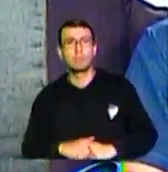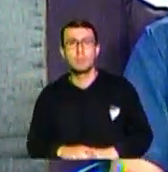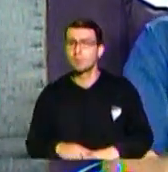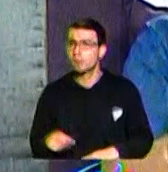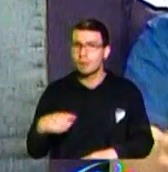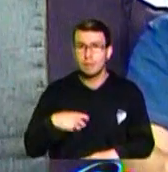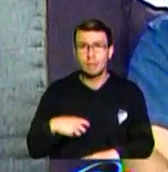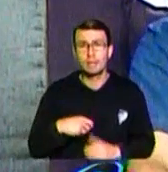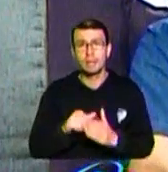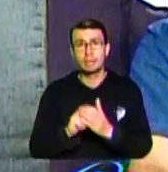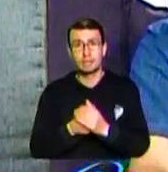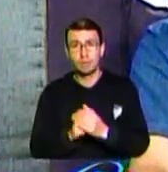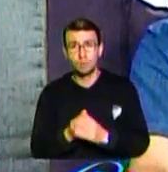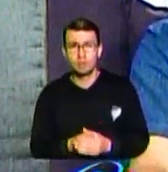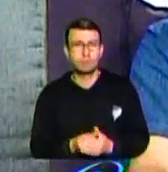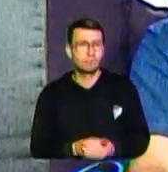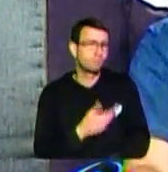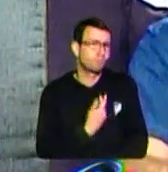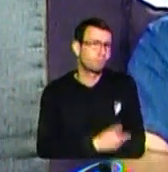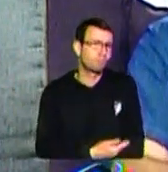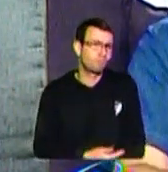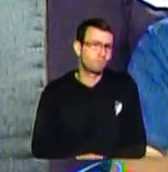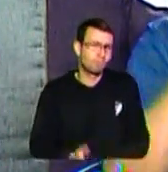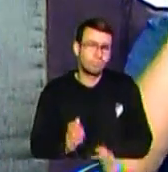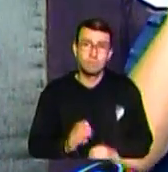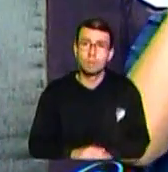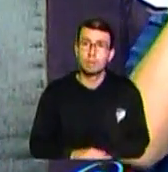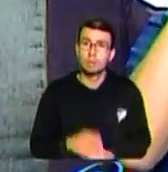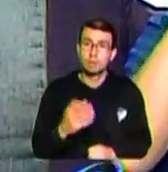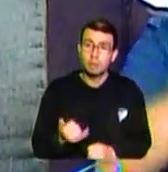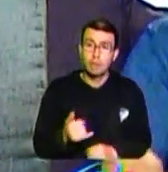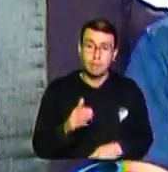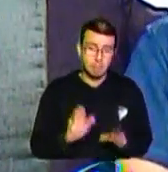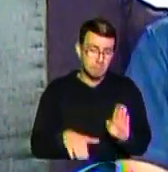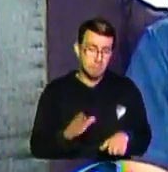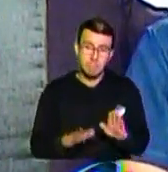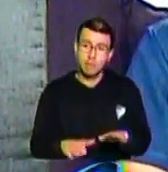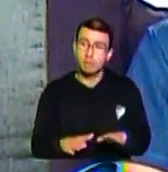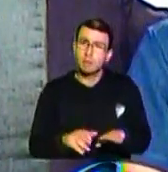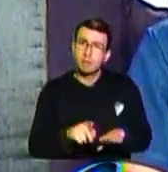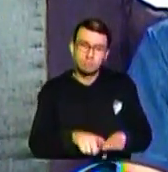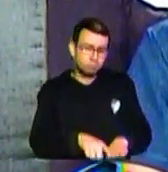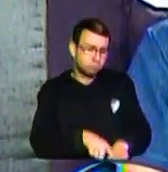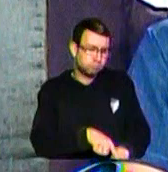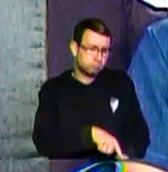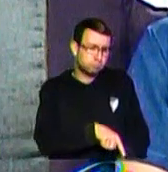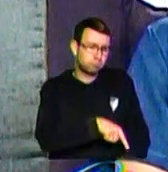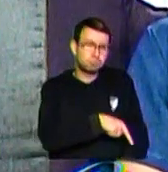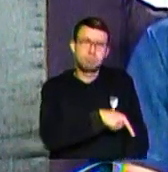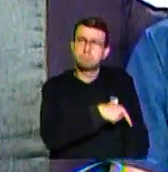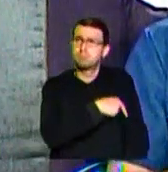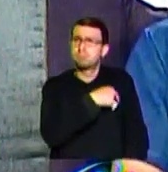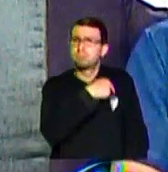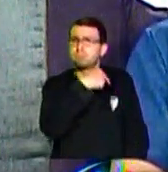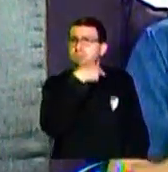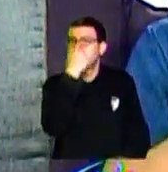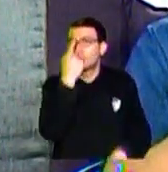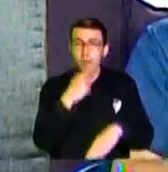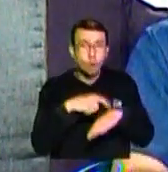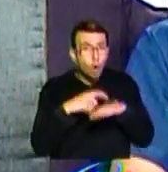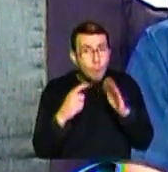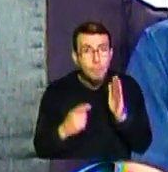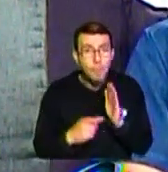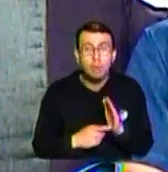células, desde su punta del pie hasta el último cabello de su cabeza, está reclamando